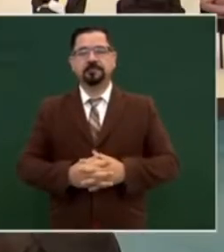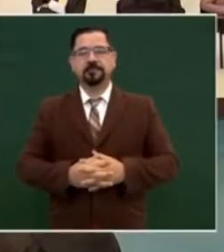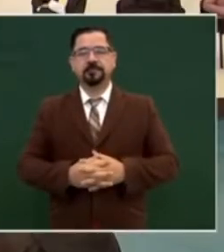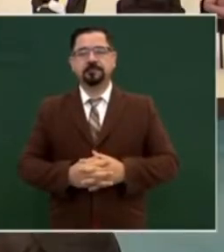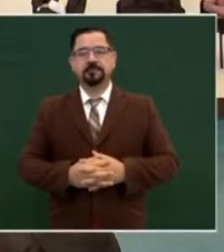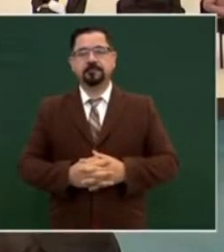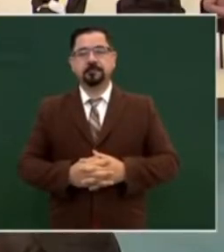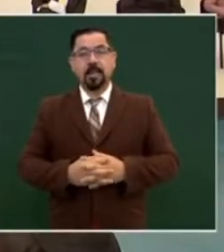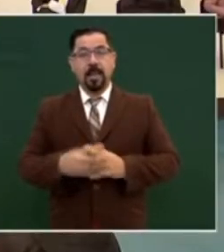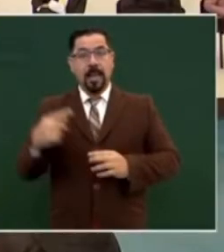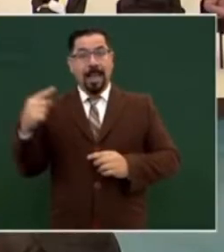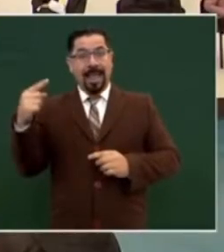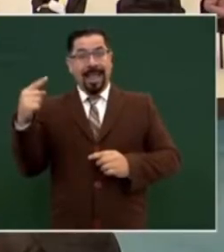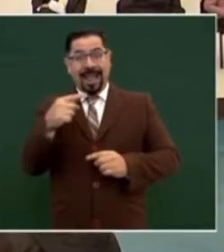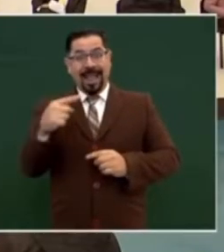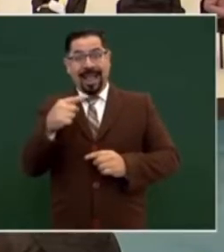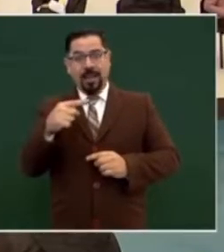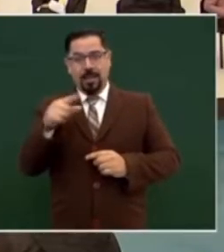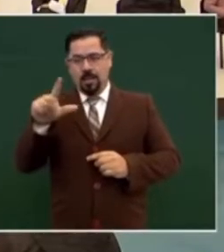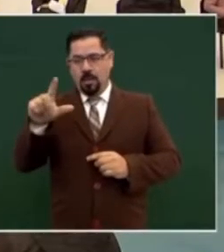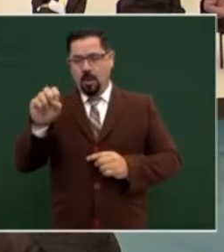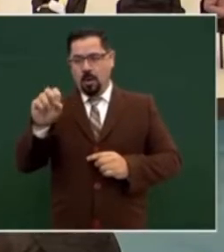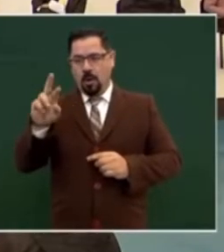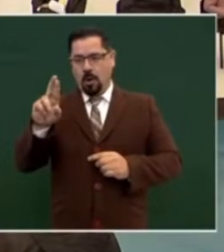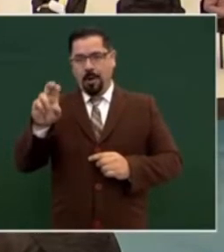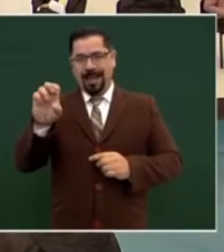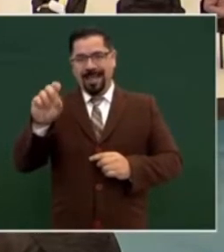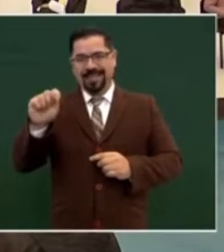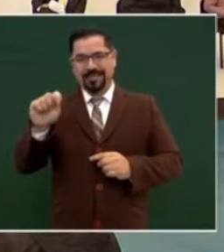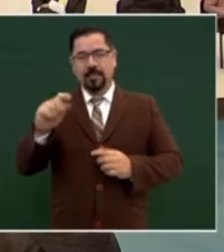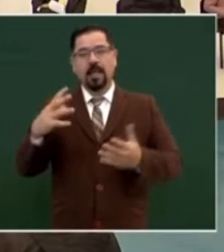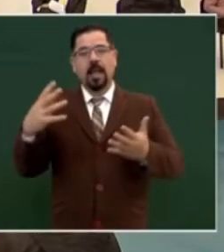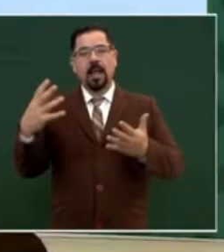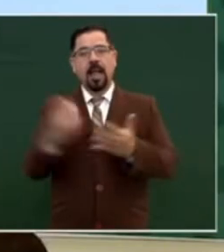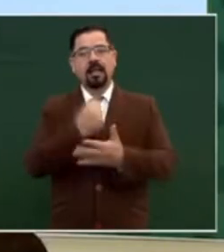y él gana 35 millones 200